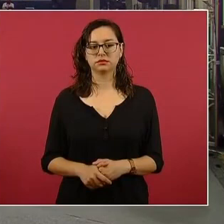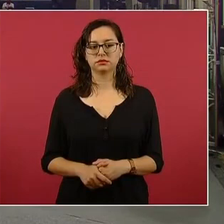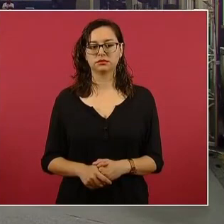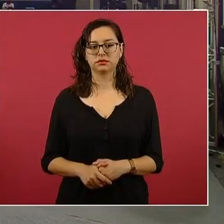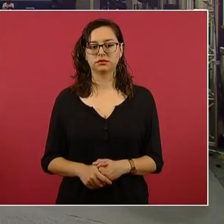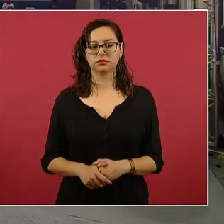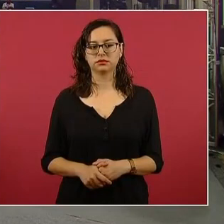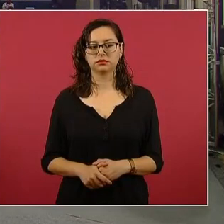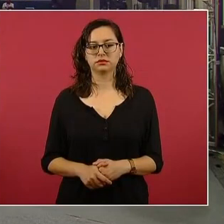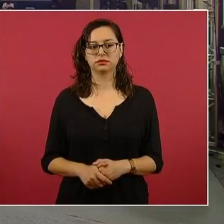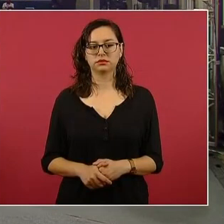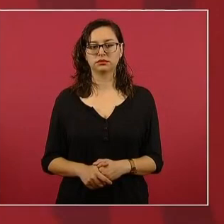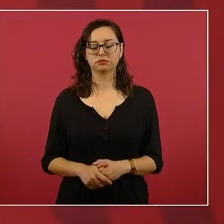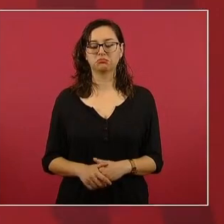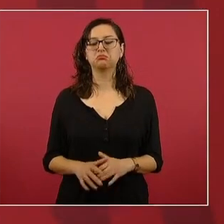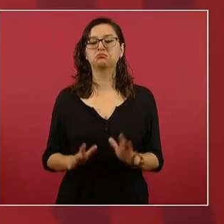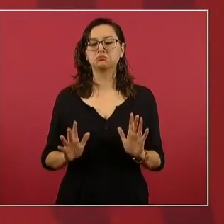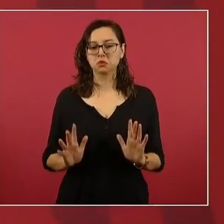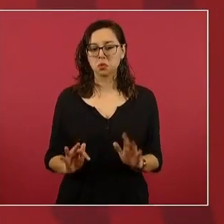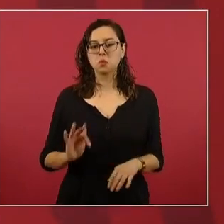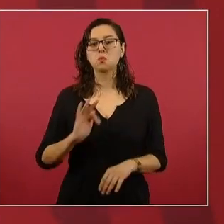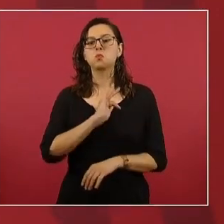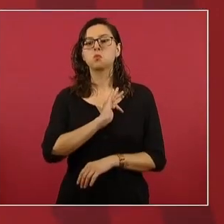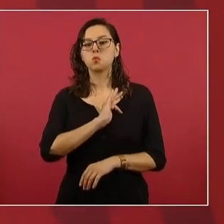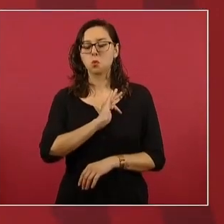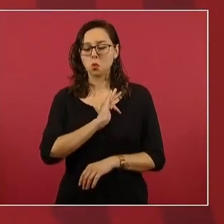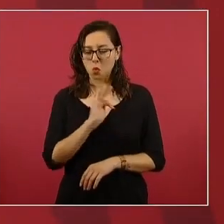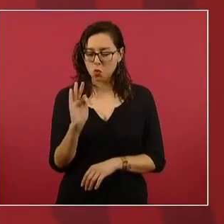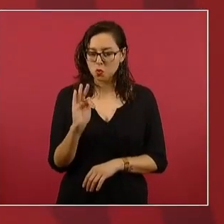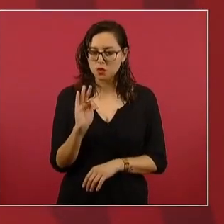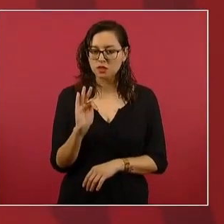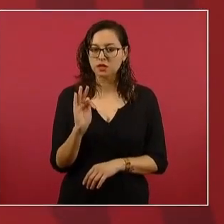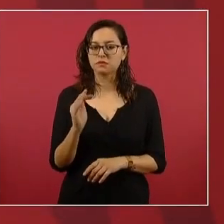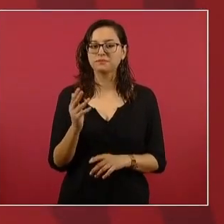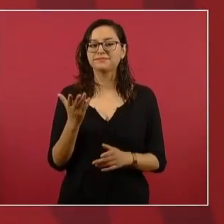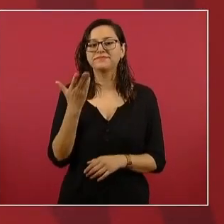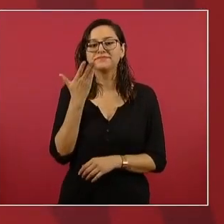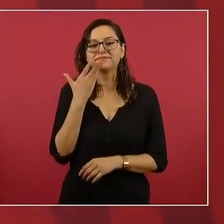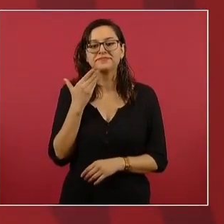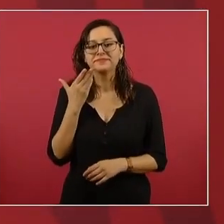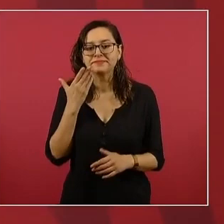Componedor, amable componedor,